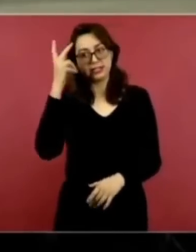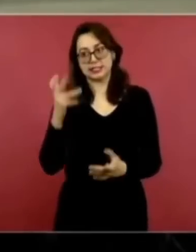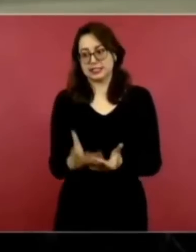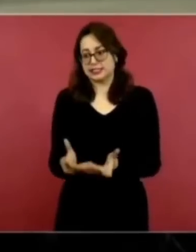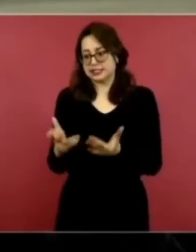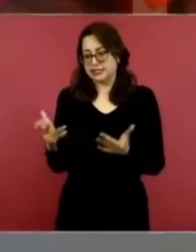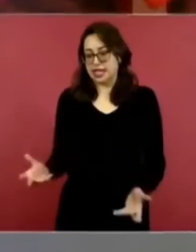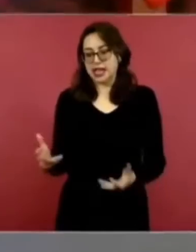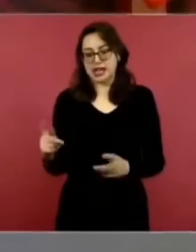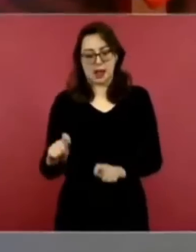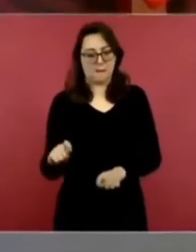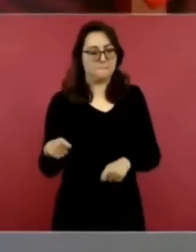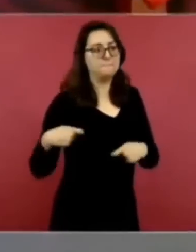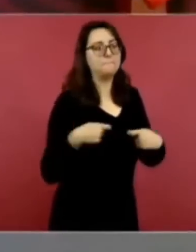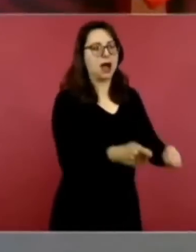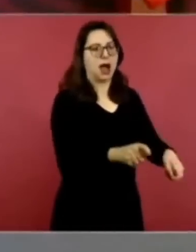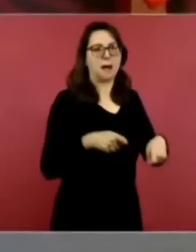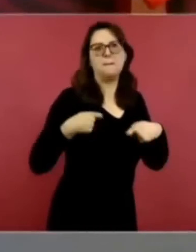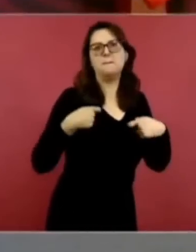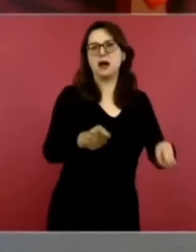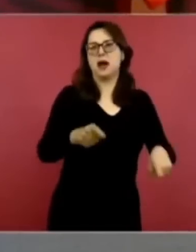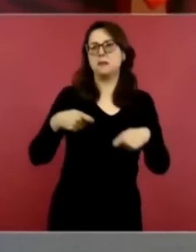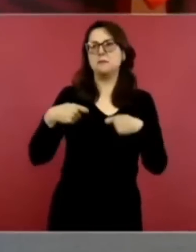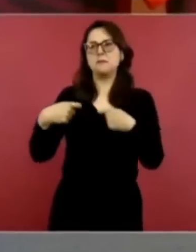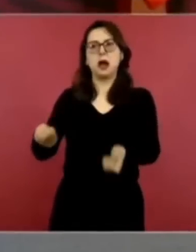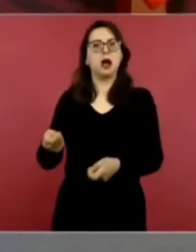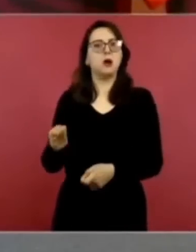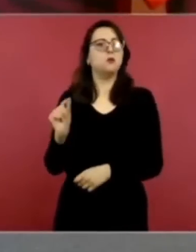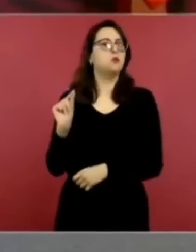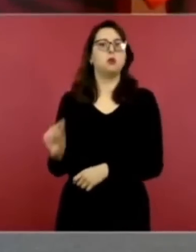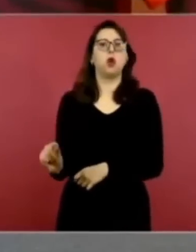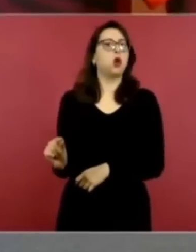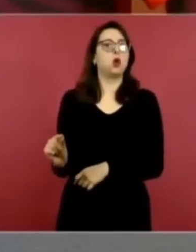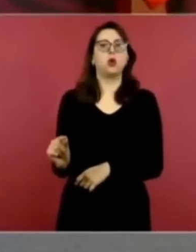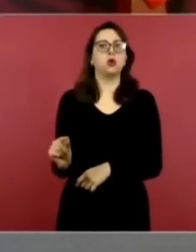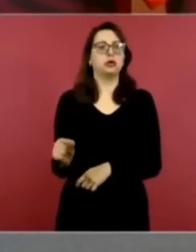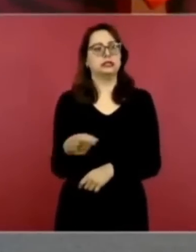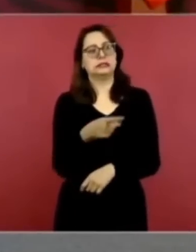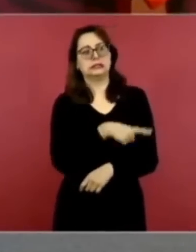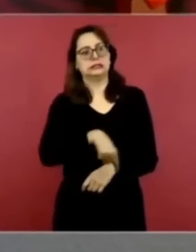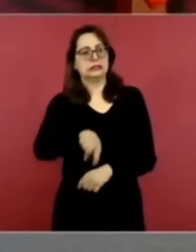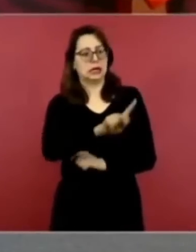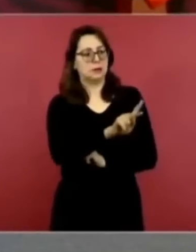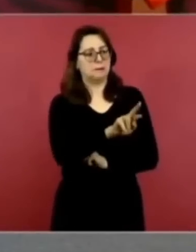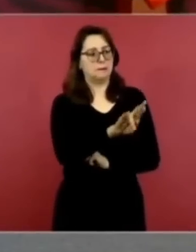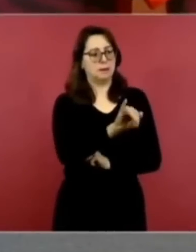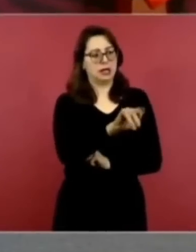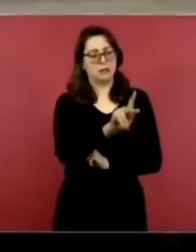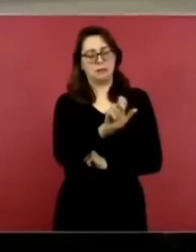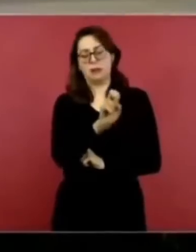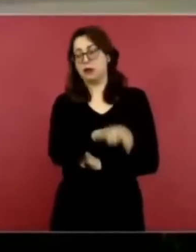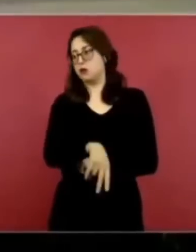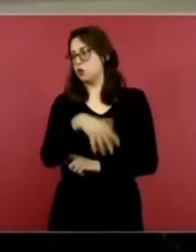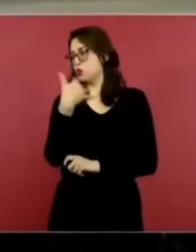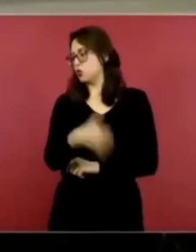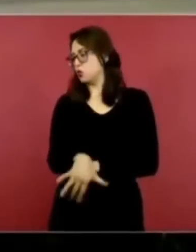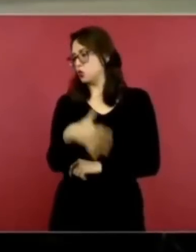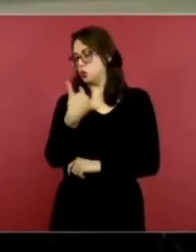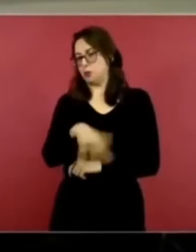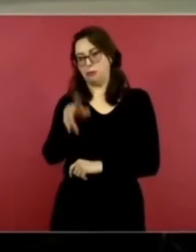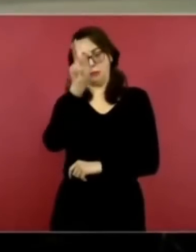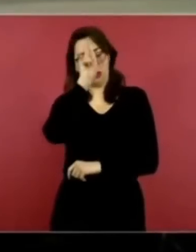patrio, tan descarada. Y vaya que con porfirio